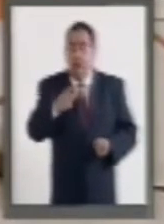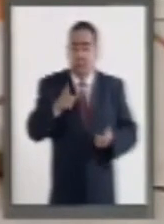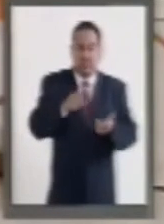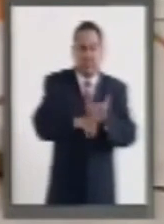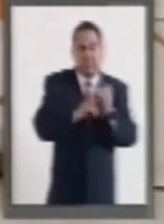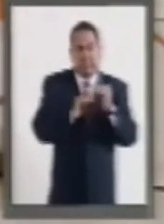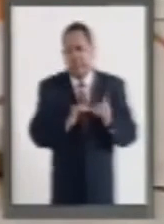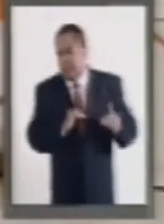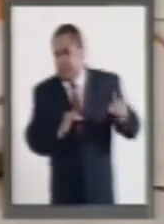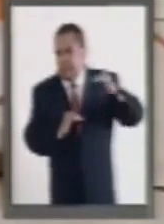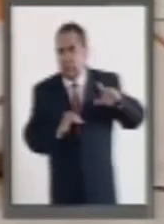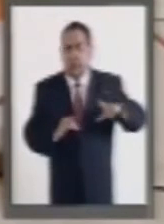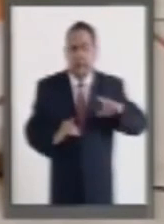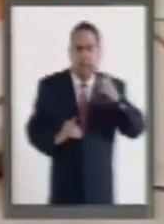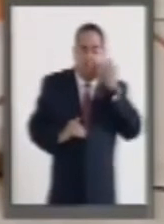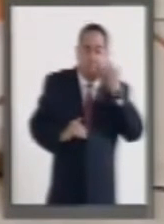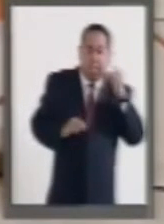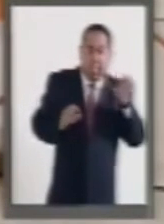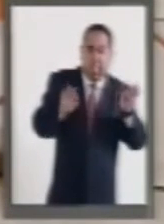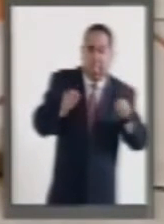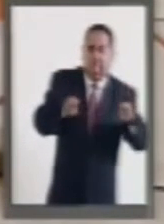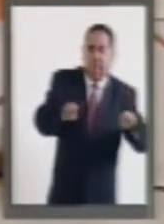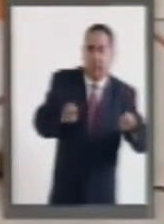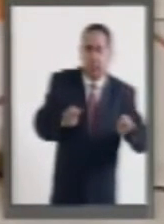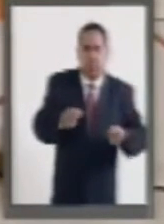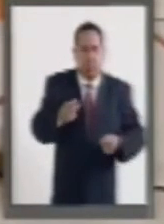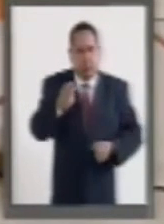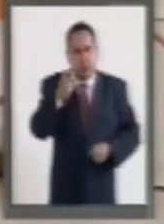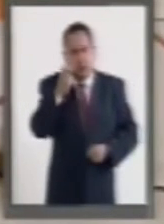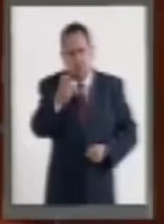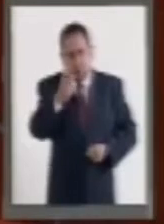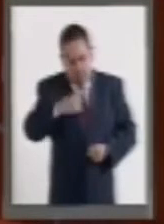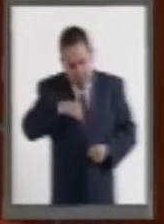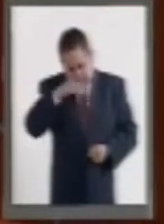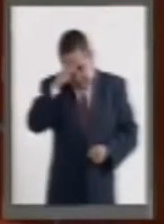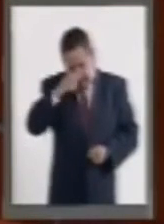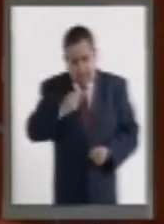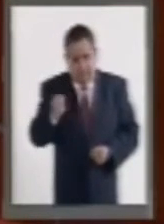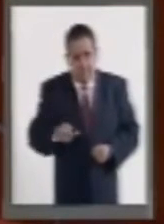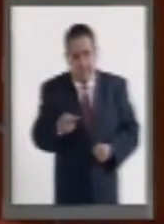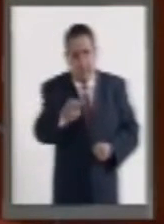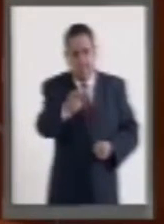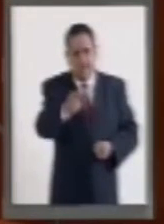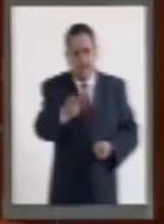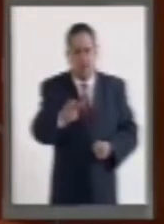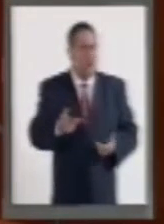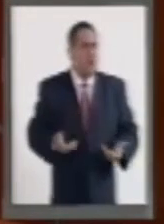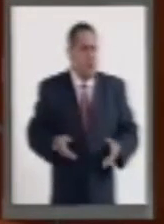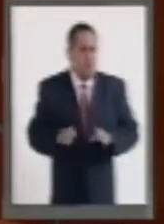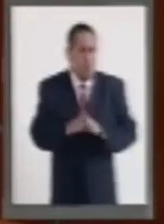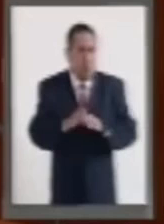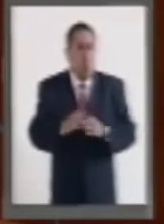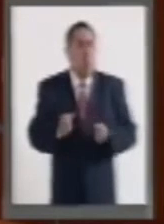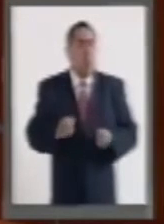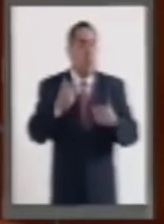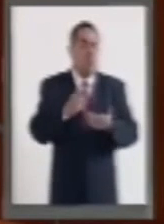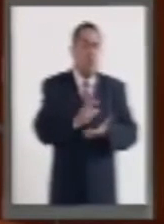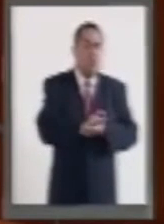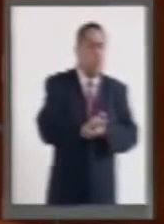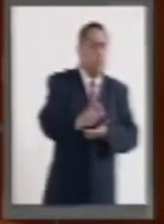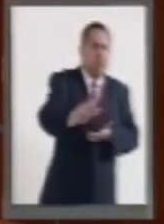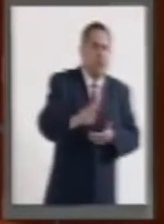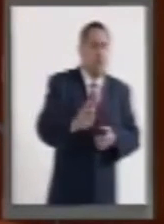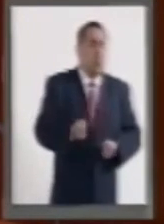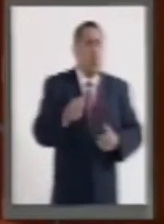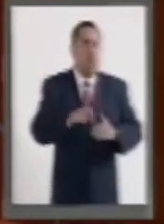más alto del gobierno. Por eso pregunto, ¿de cuánto habrá sido el soborno